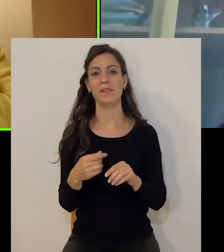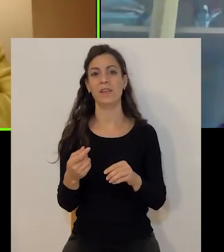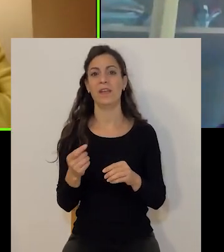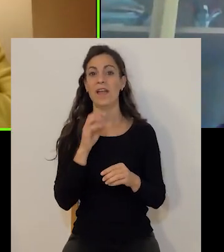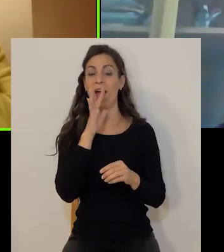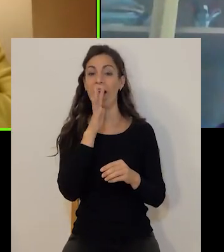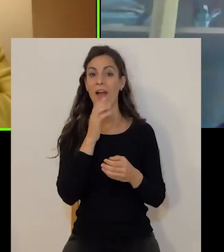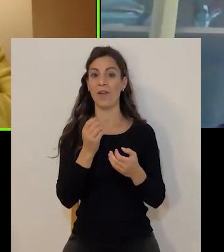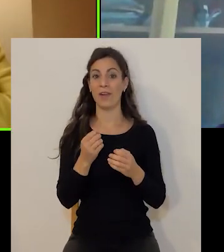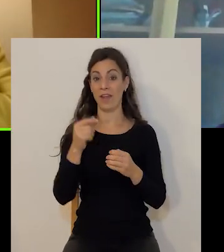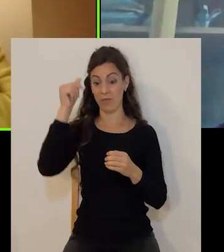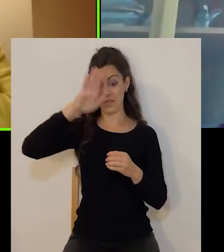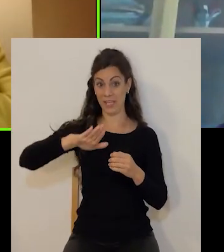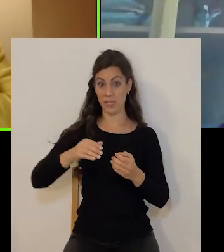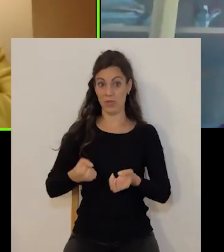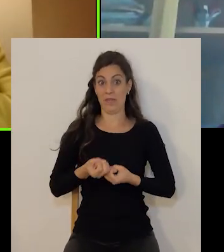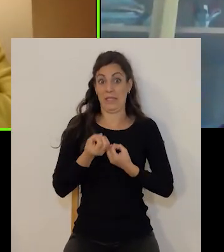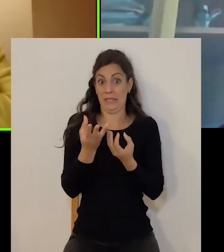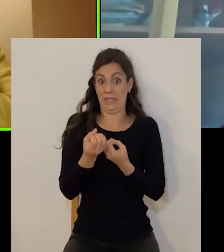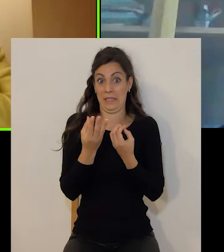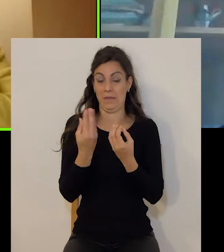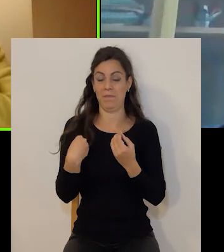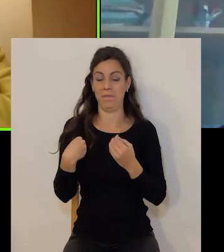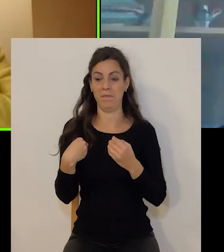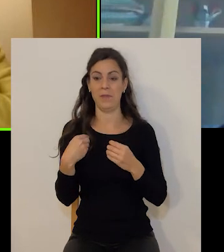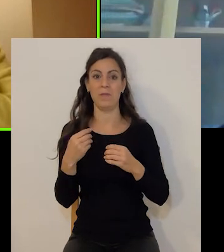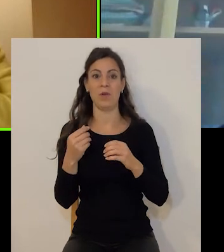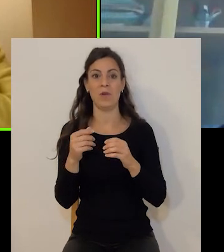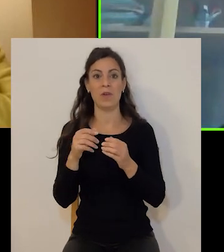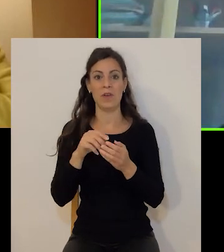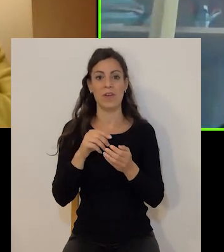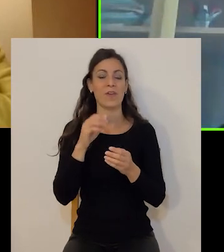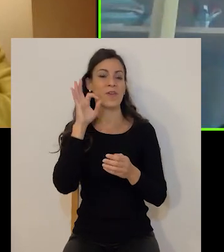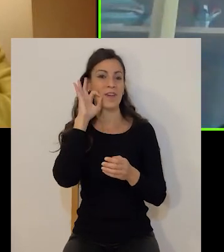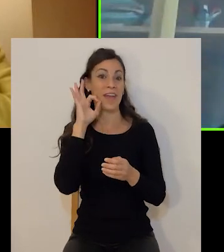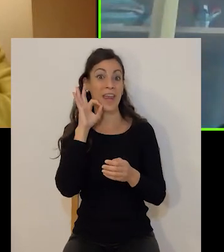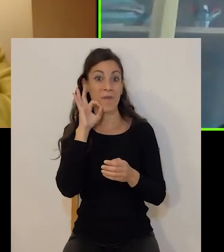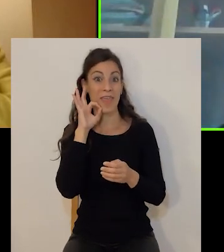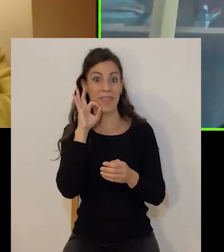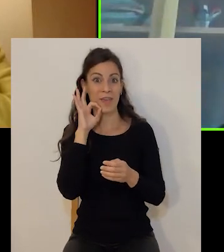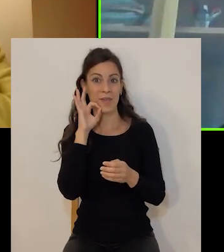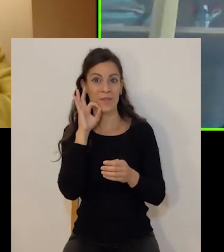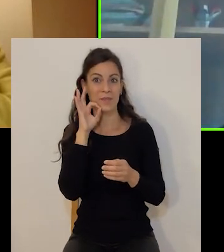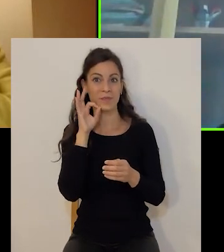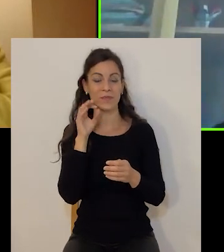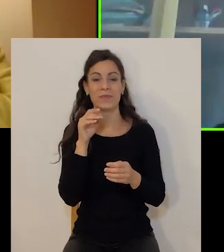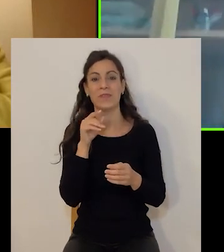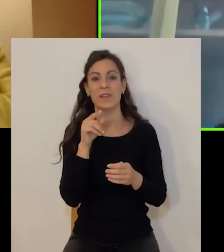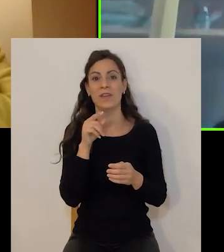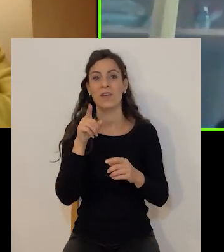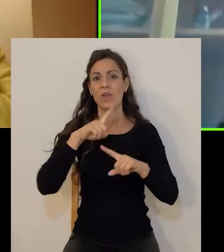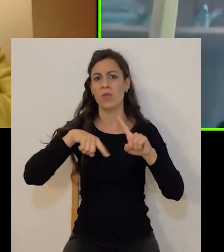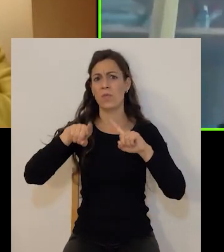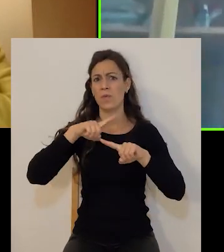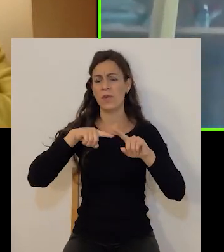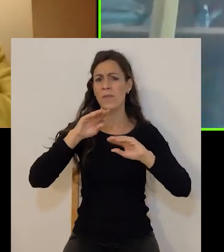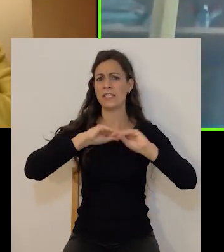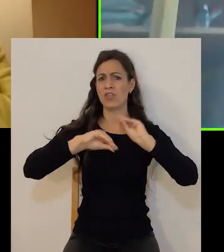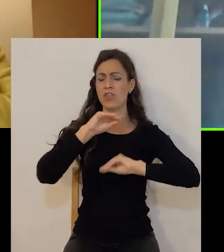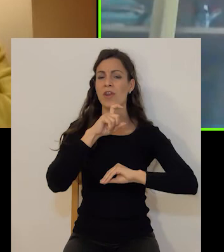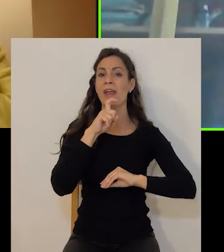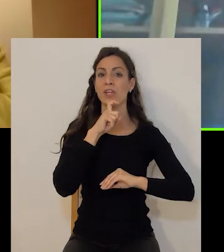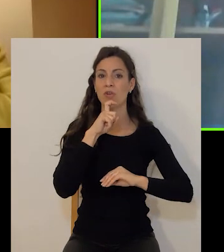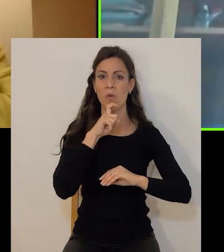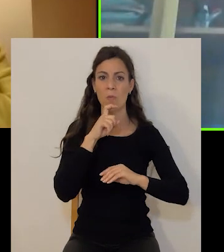expresa con estos garbanzos cómo puedo solucionar un problema, y les planteáis un